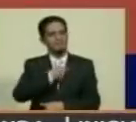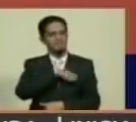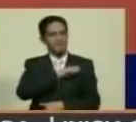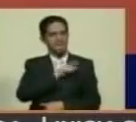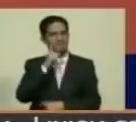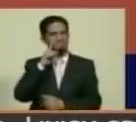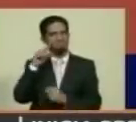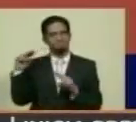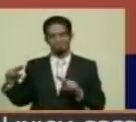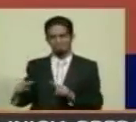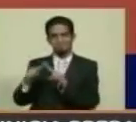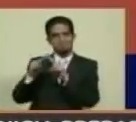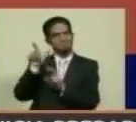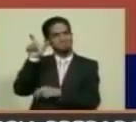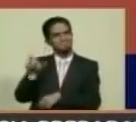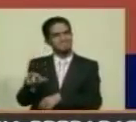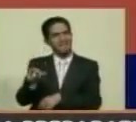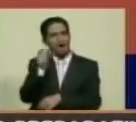Madrid.